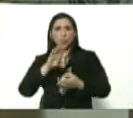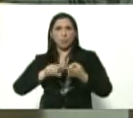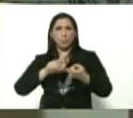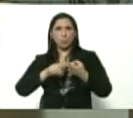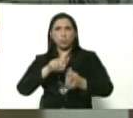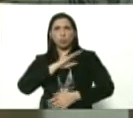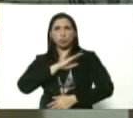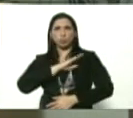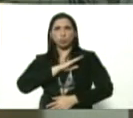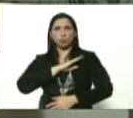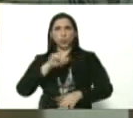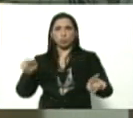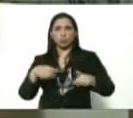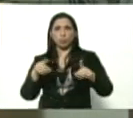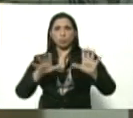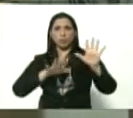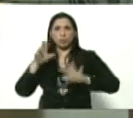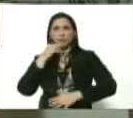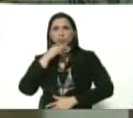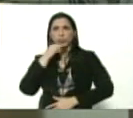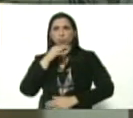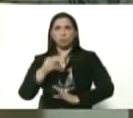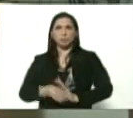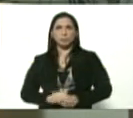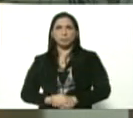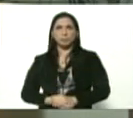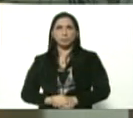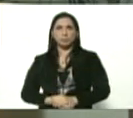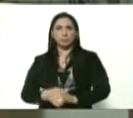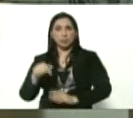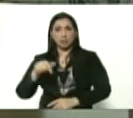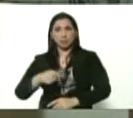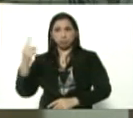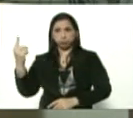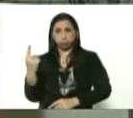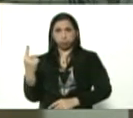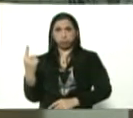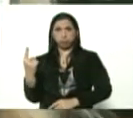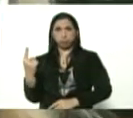mi esposa, cumpleaños el 15 de octubre, aquí presente.